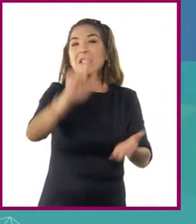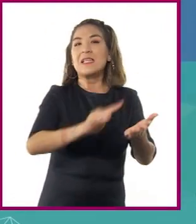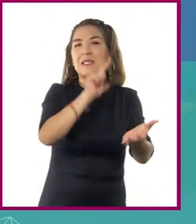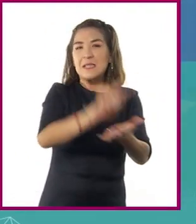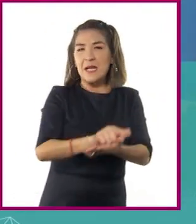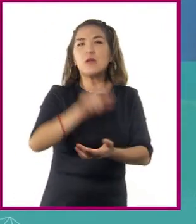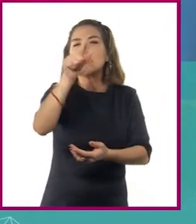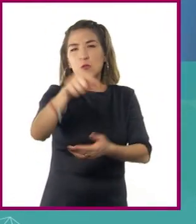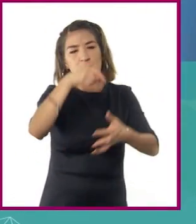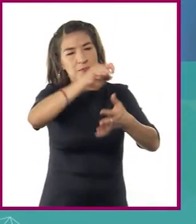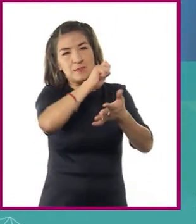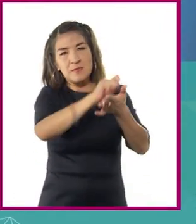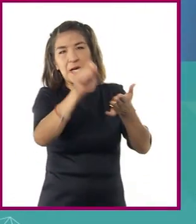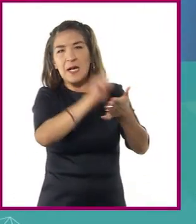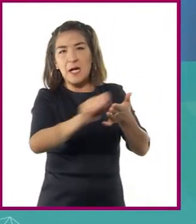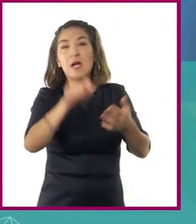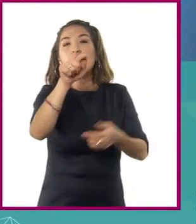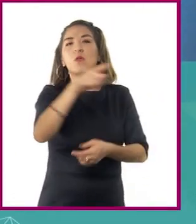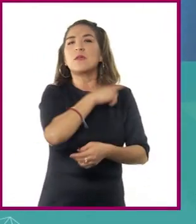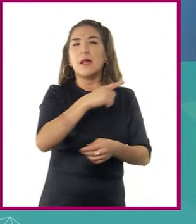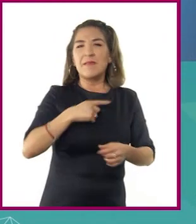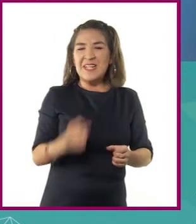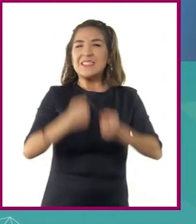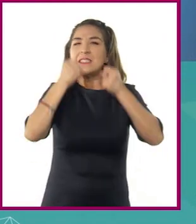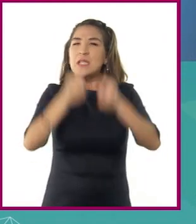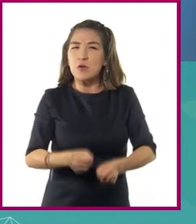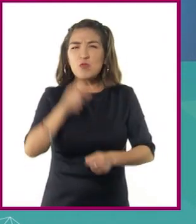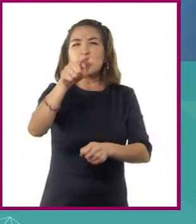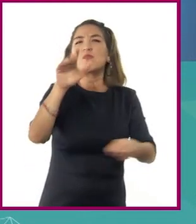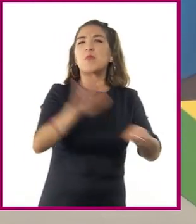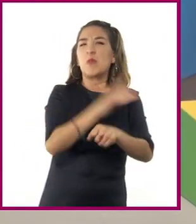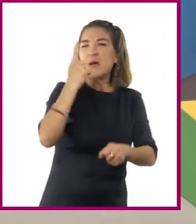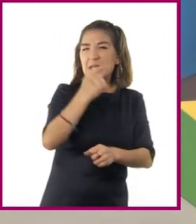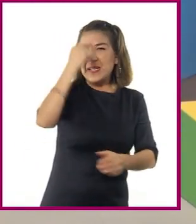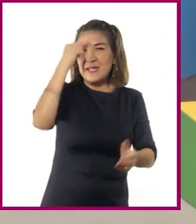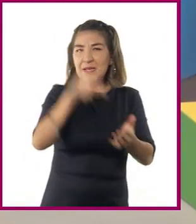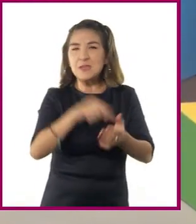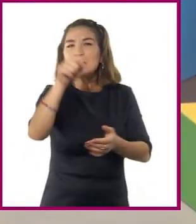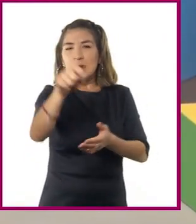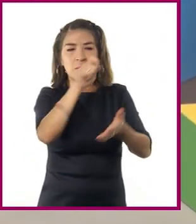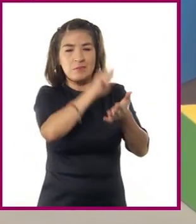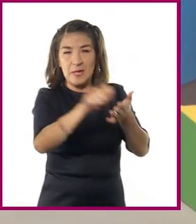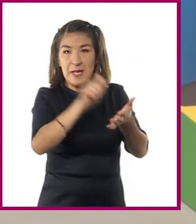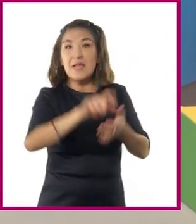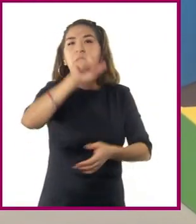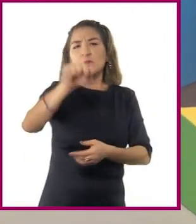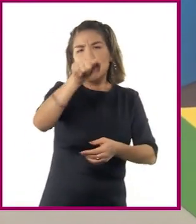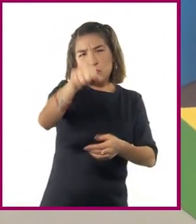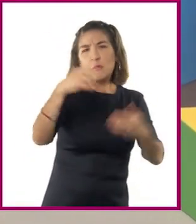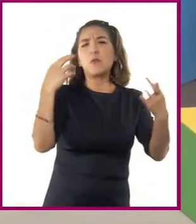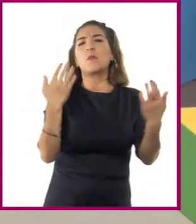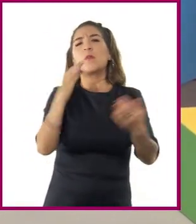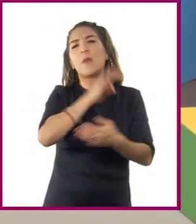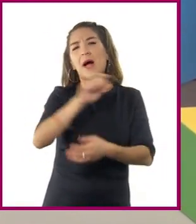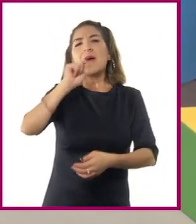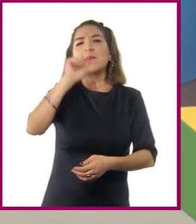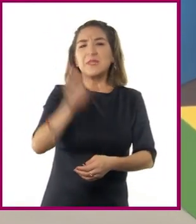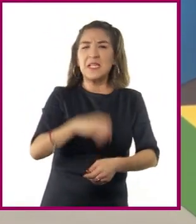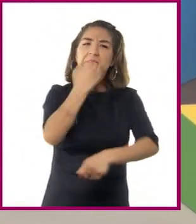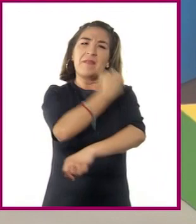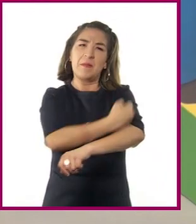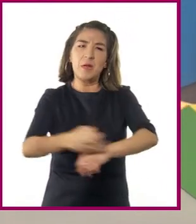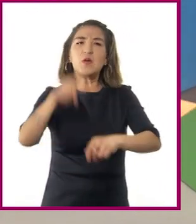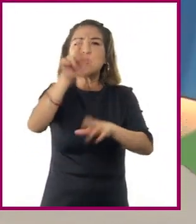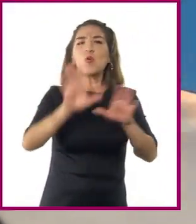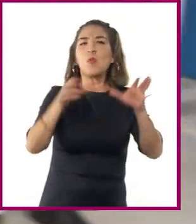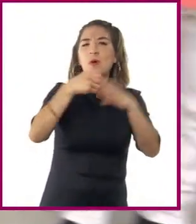Es importante que los argumentos sean convincentes para que los puedan compartir con sus amistades, familiares o comunidad